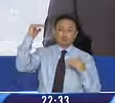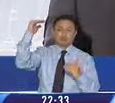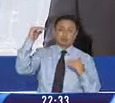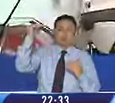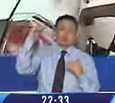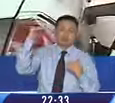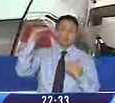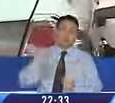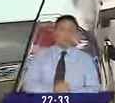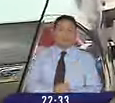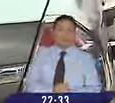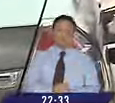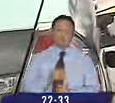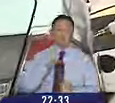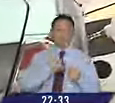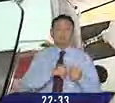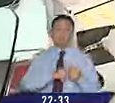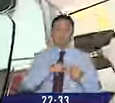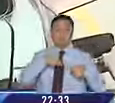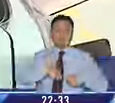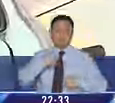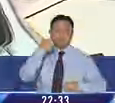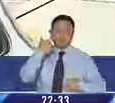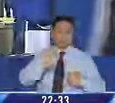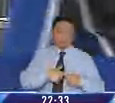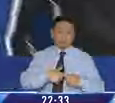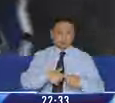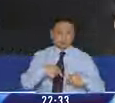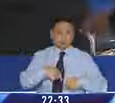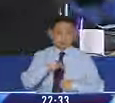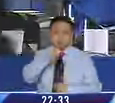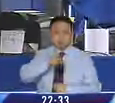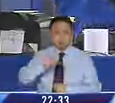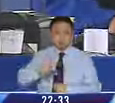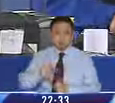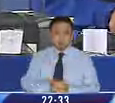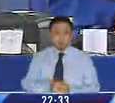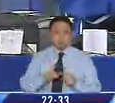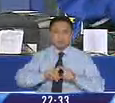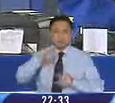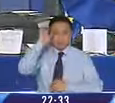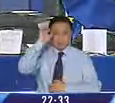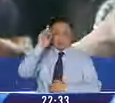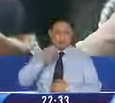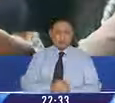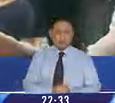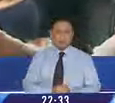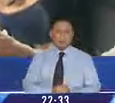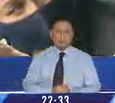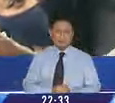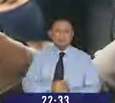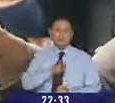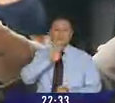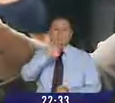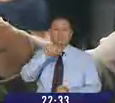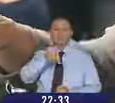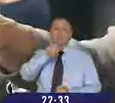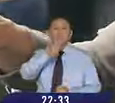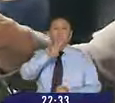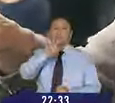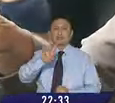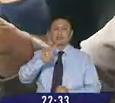automotores. En la ciudad de Quito, en las estaciones de servicios, los usuarios con distintos criterios. 4,27